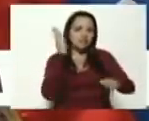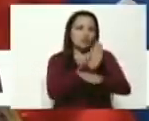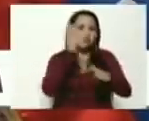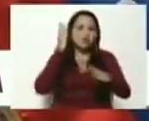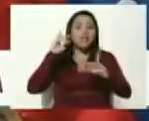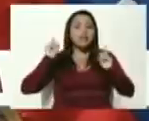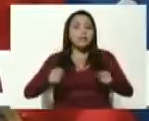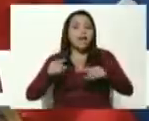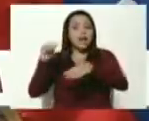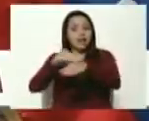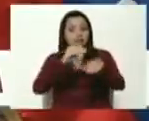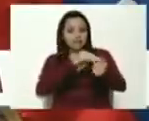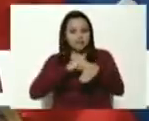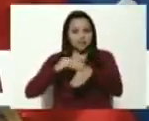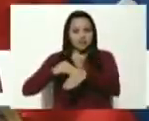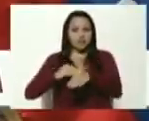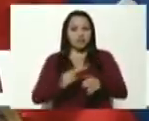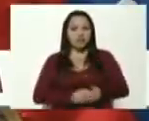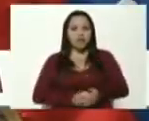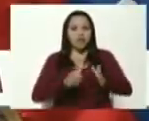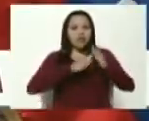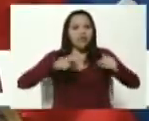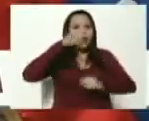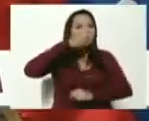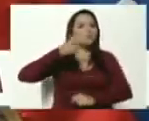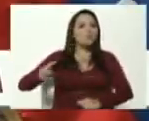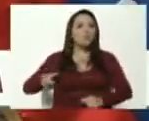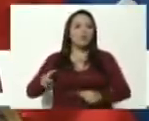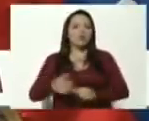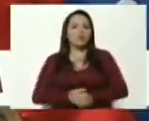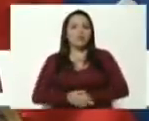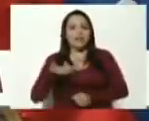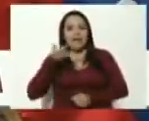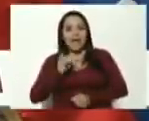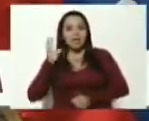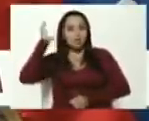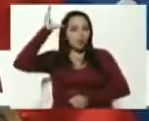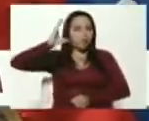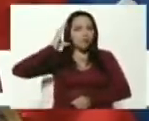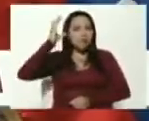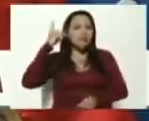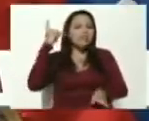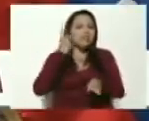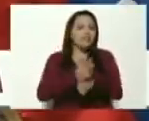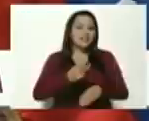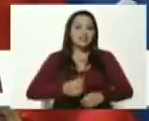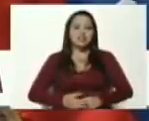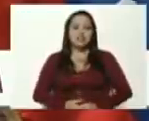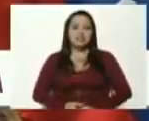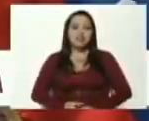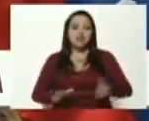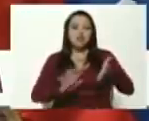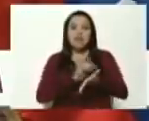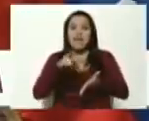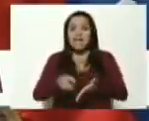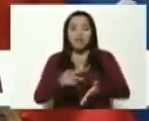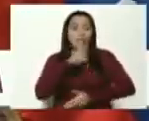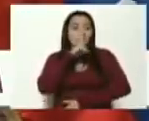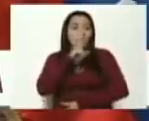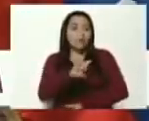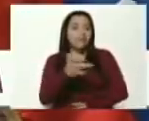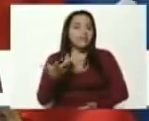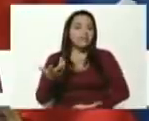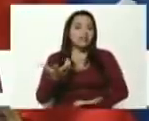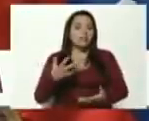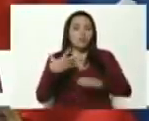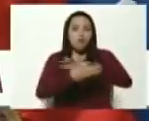también alertando a todo el pueblo para que tengamos conciencia de este grave delito que tiene